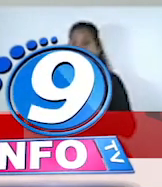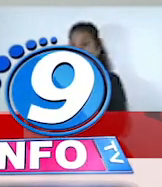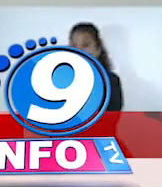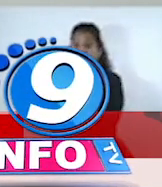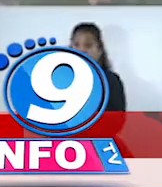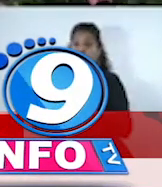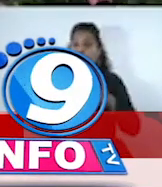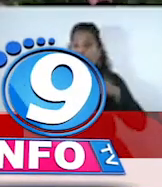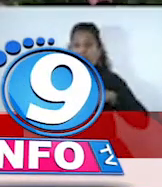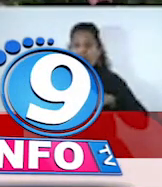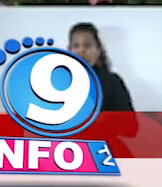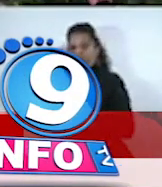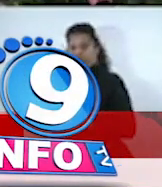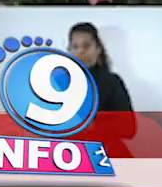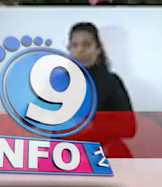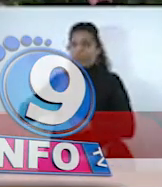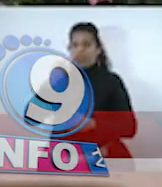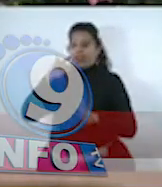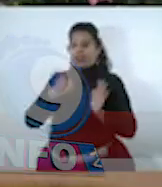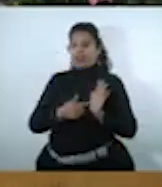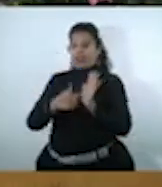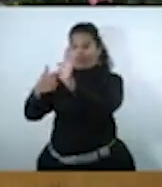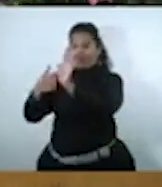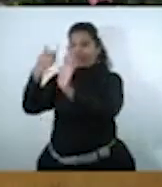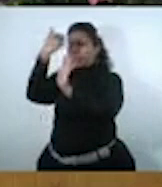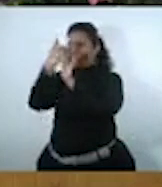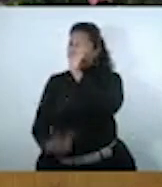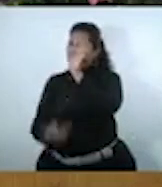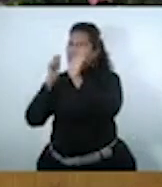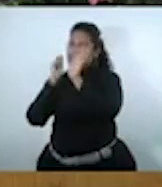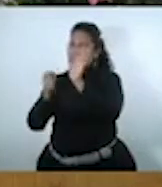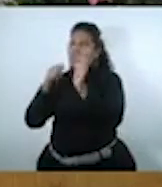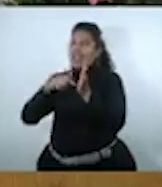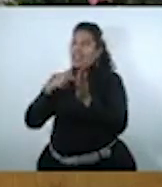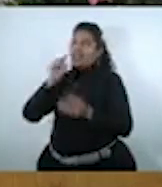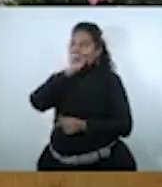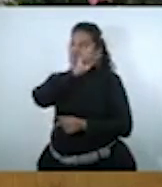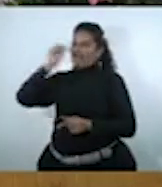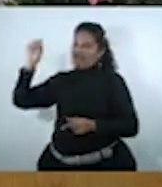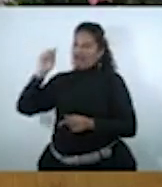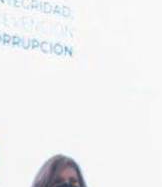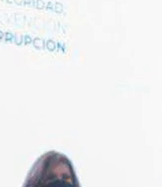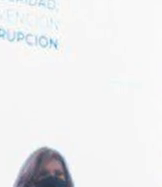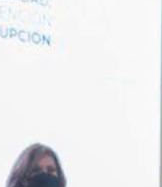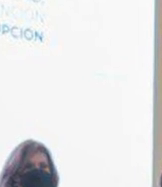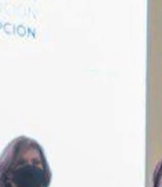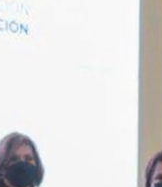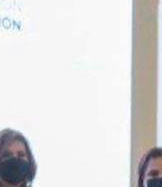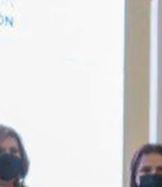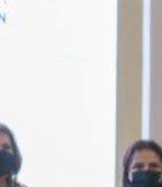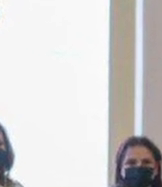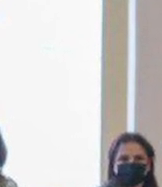información. ¿Cómo? A través de una solicitud de acceso a la información. ¿Dónde? En la Plataforma Nacional de Transparencia.